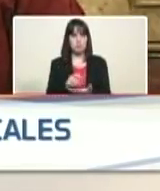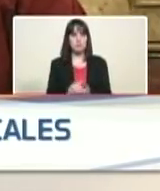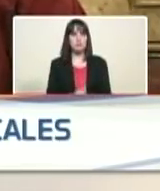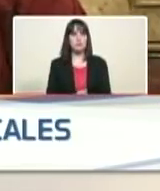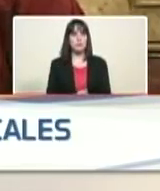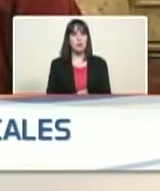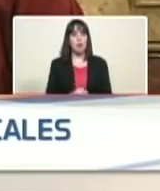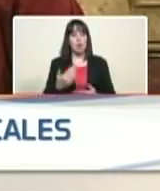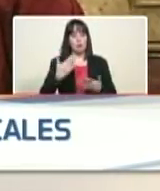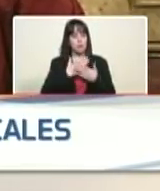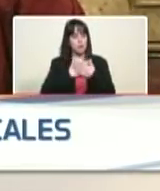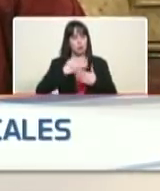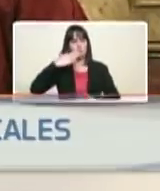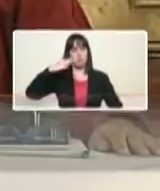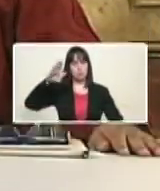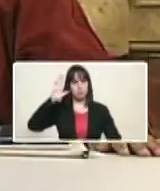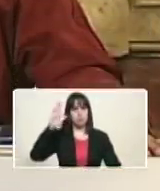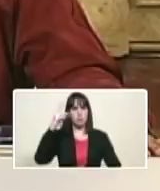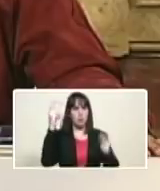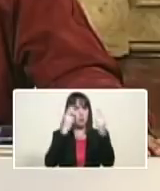Me comprometo con ustedes.